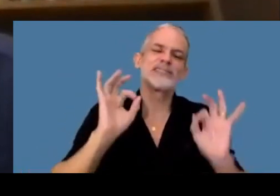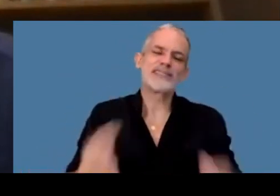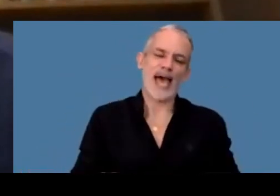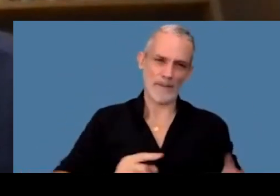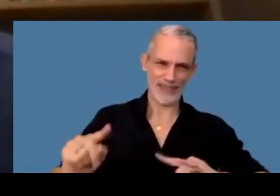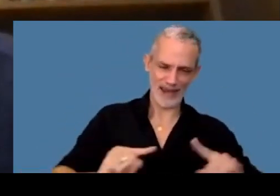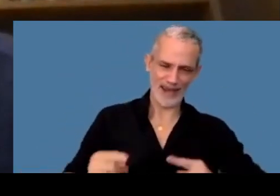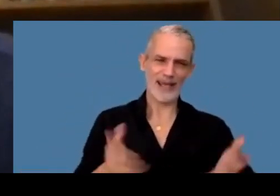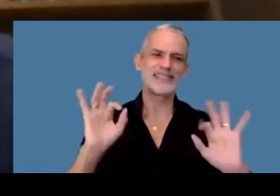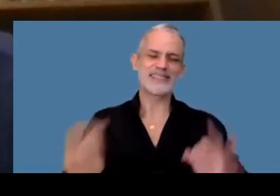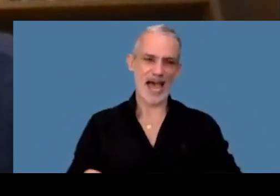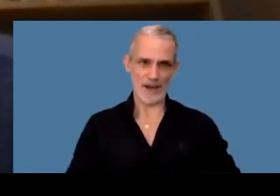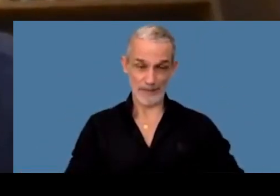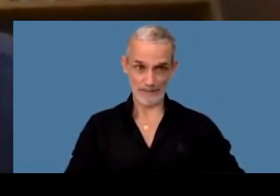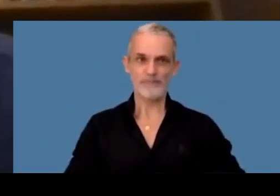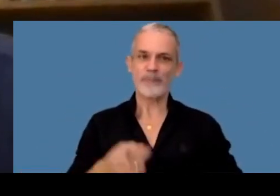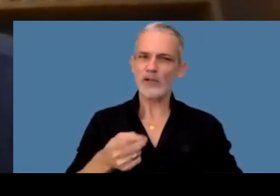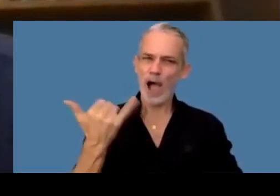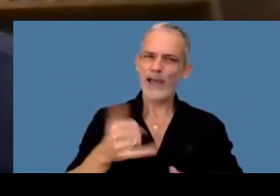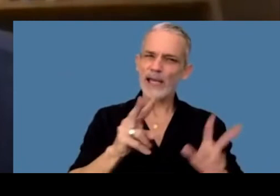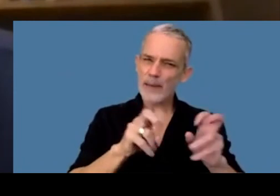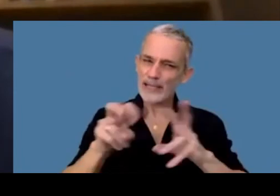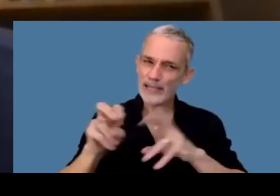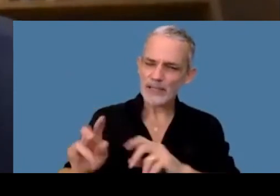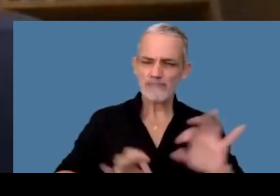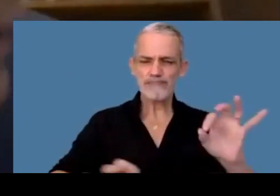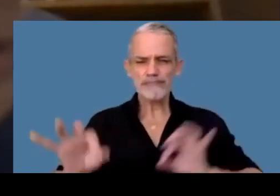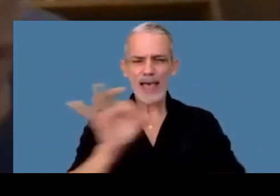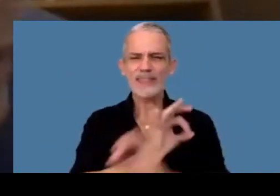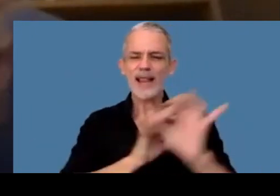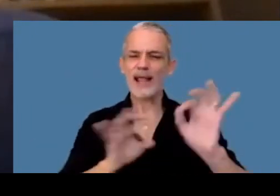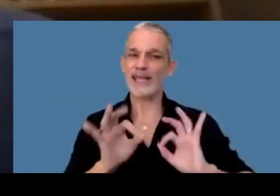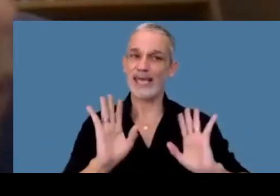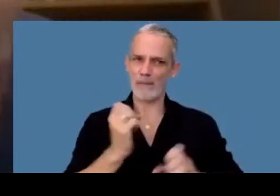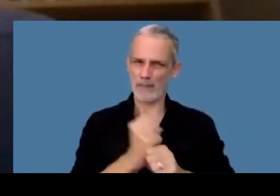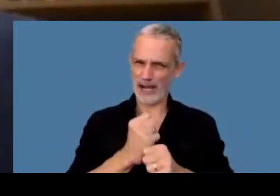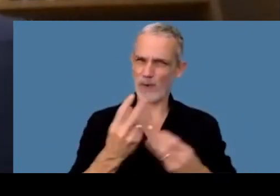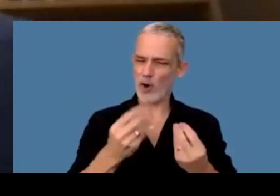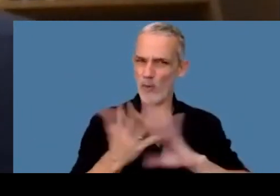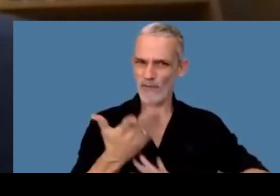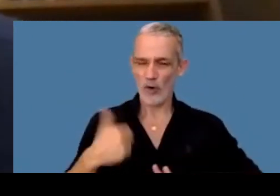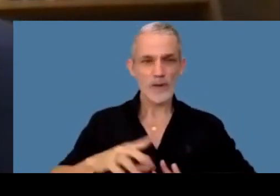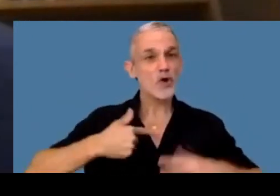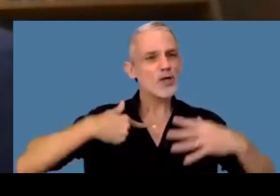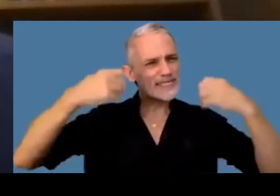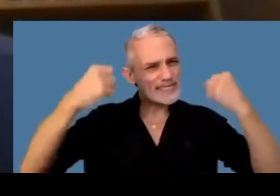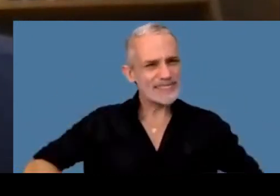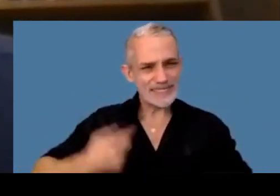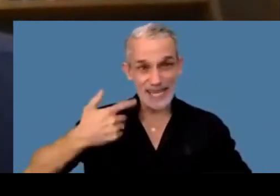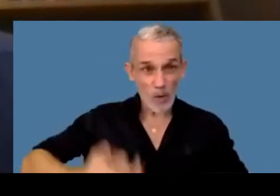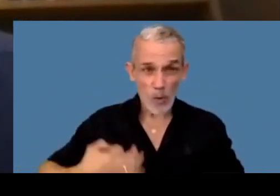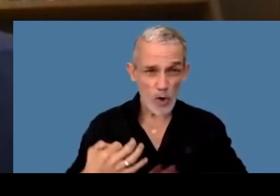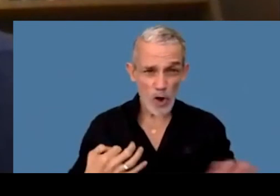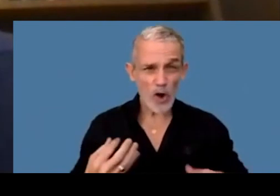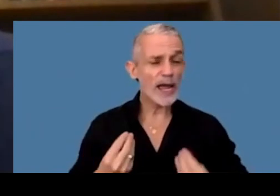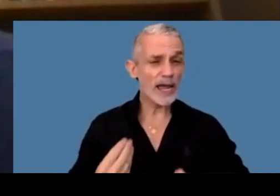Entonces, ahí hay un montón de cuestiones y estrategias para trabajar. Lo que estoy absolutamente convencido